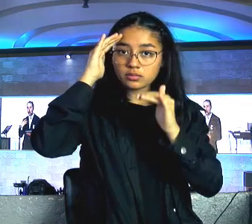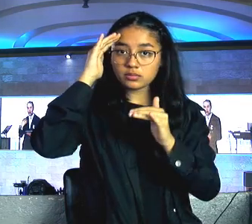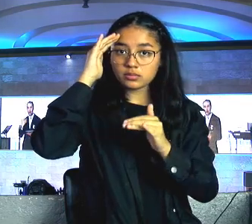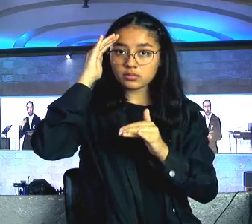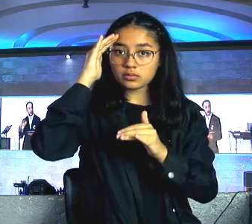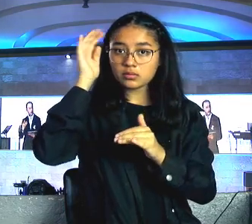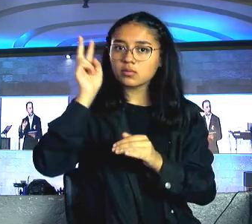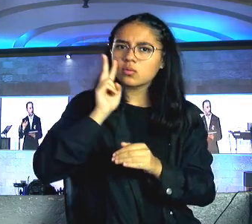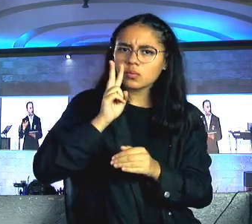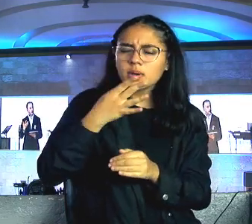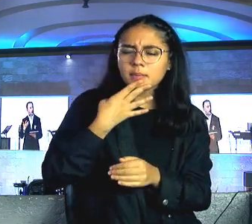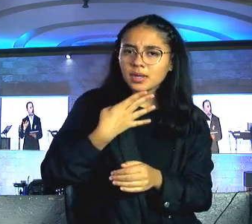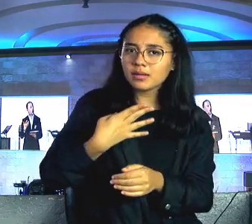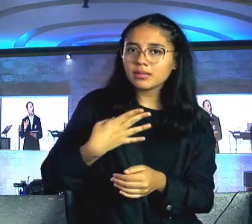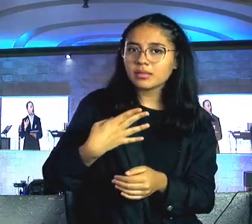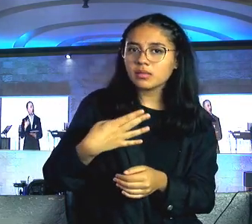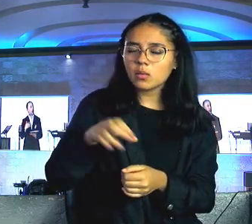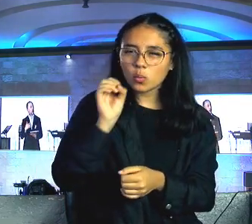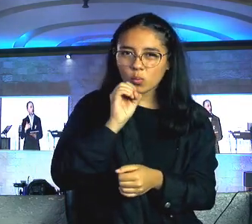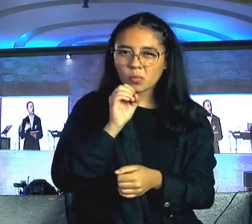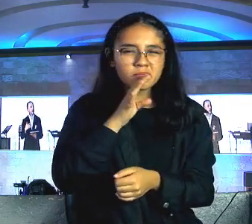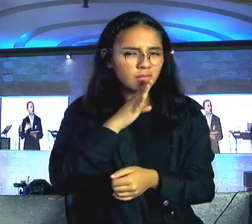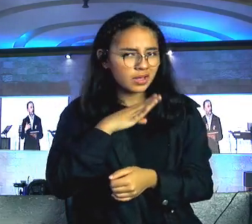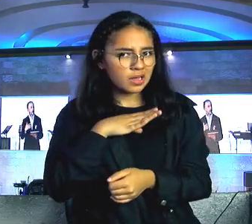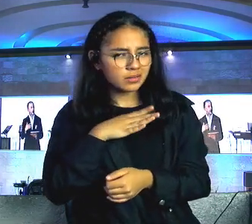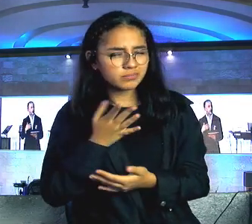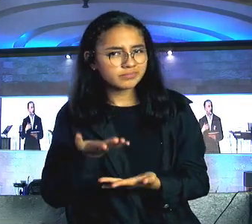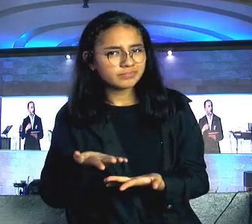lo verá bien o lo verá mal?